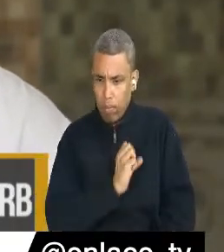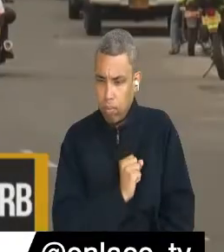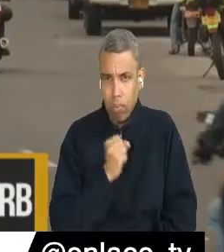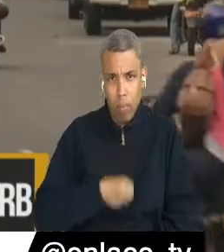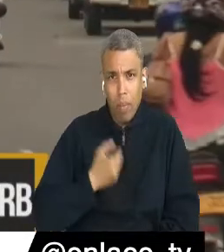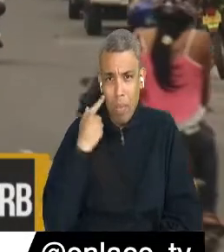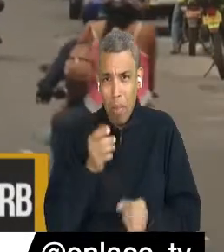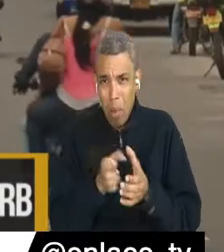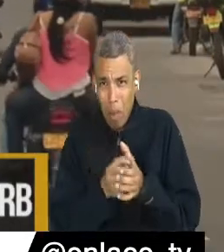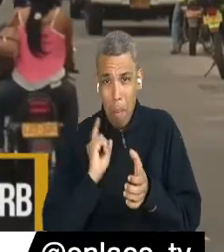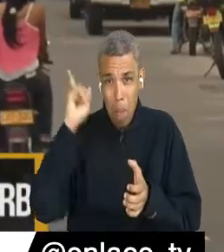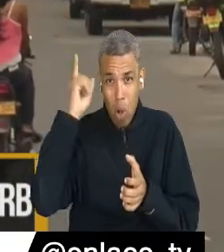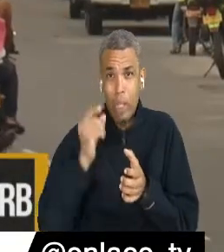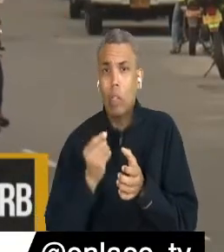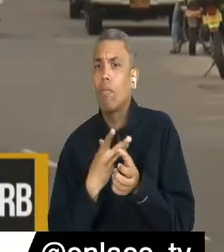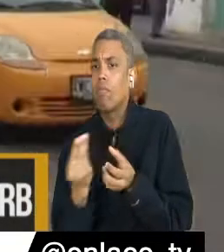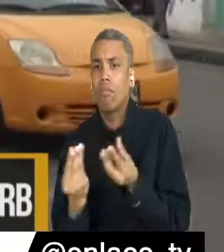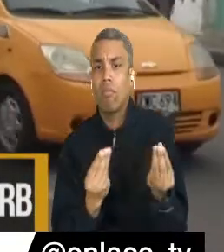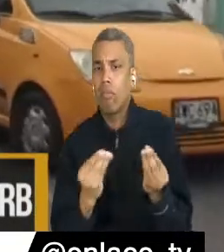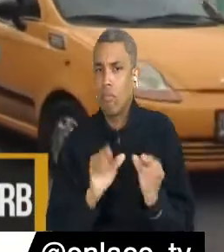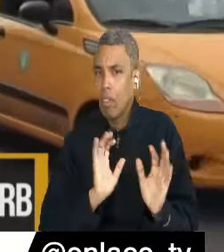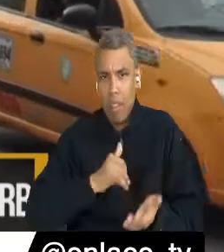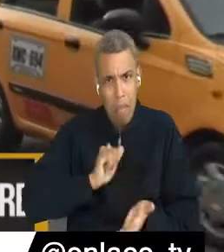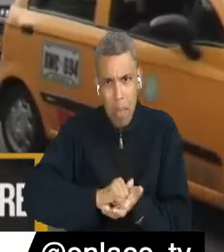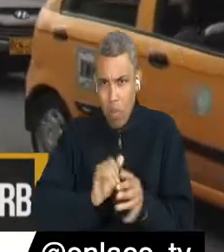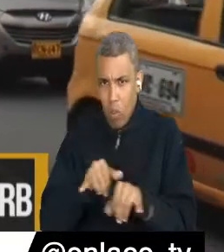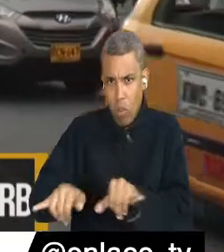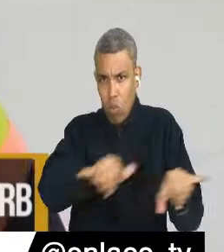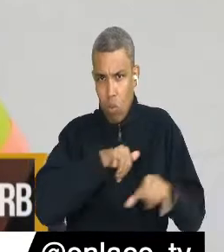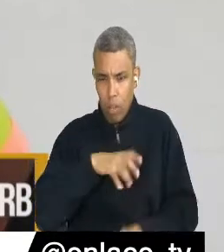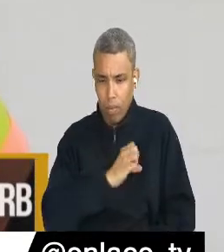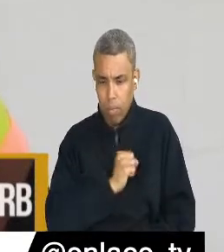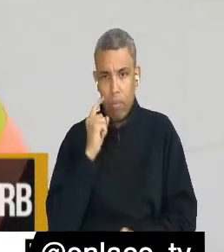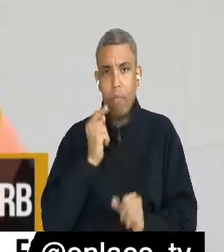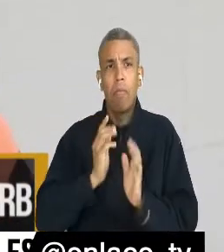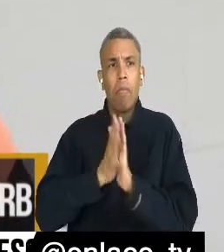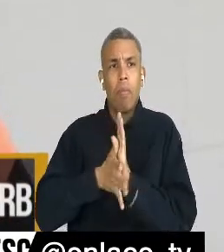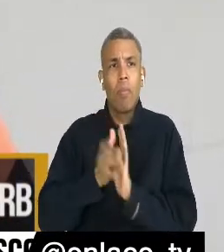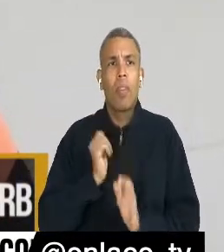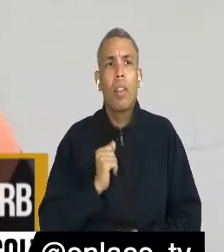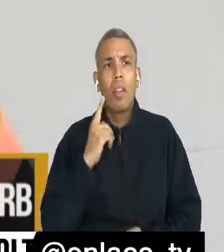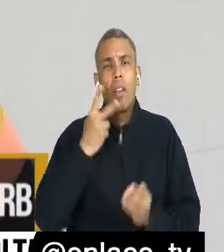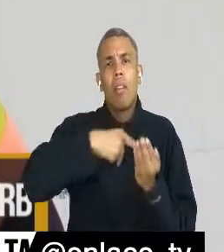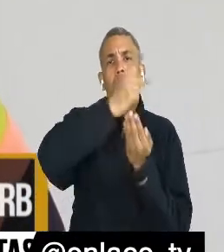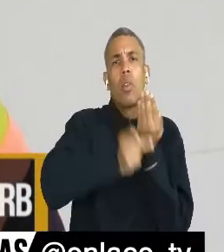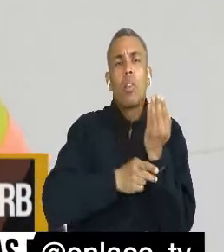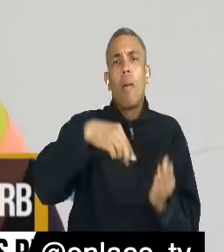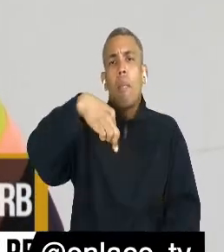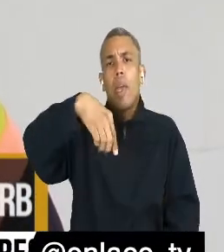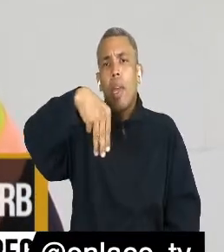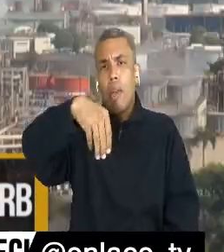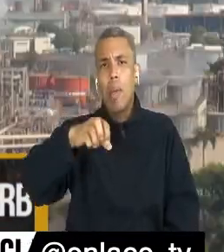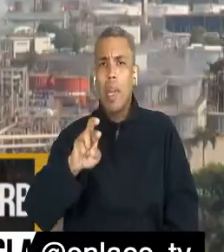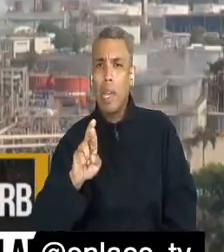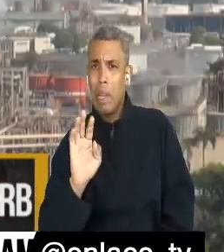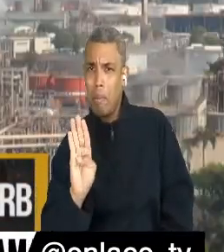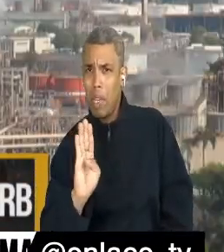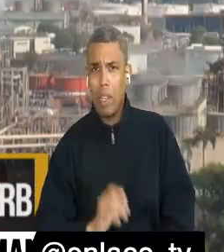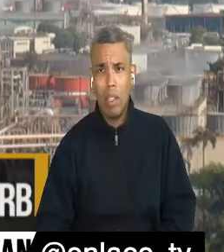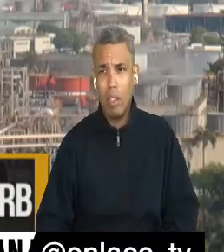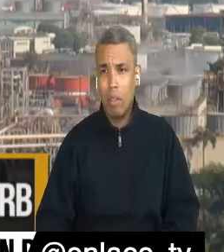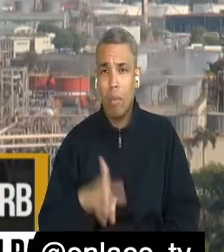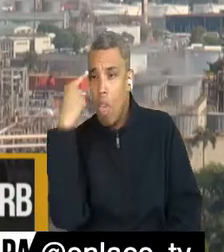político. Pero la gente, ¿qué piensa de las conclusiones de este encuentro? Parece que el PMRB se ha convertido en un péndulo de hipnosis para el pueblo